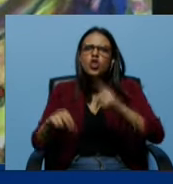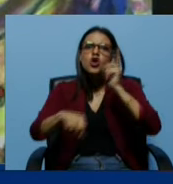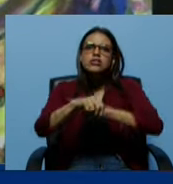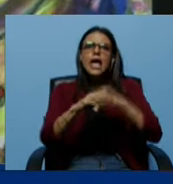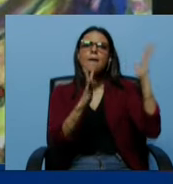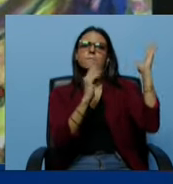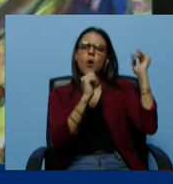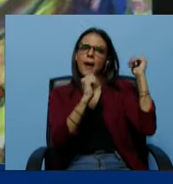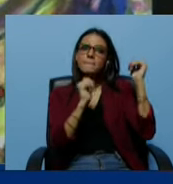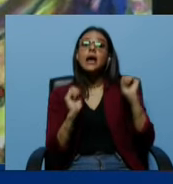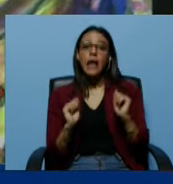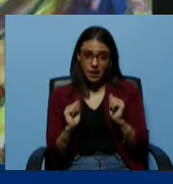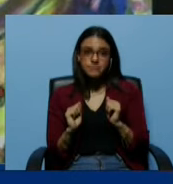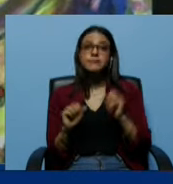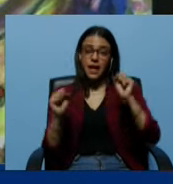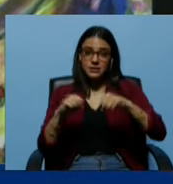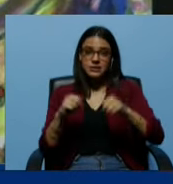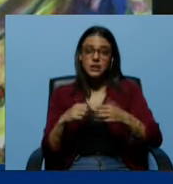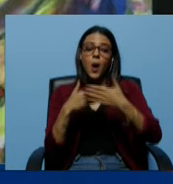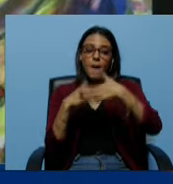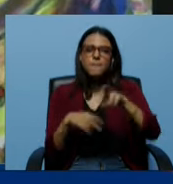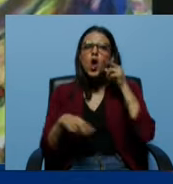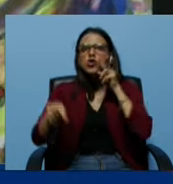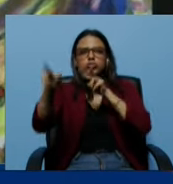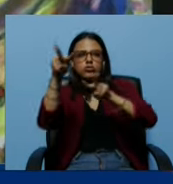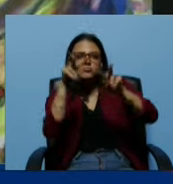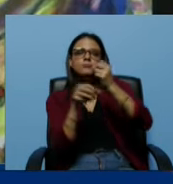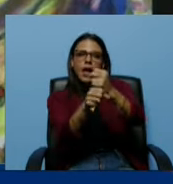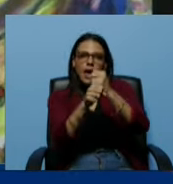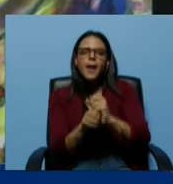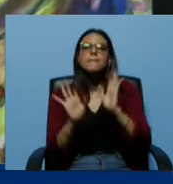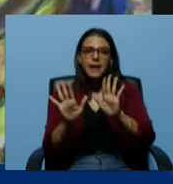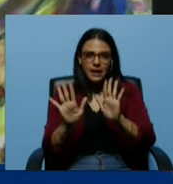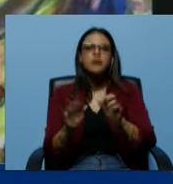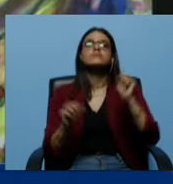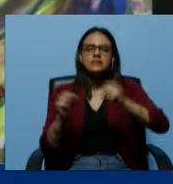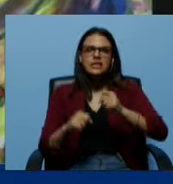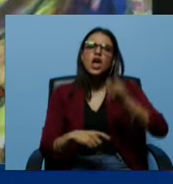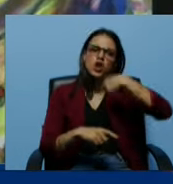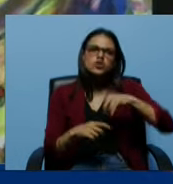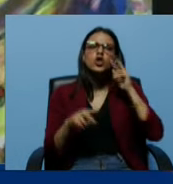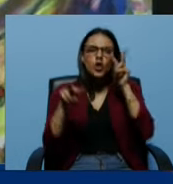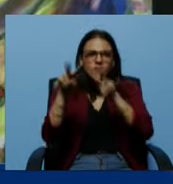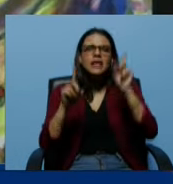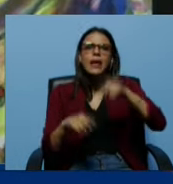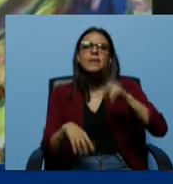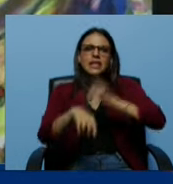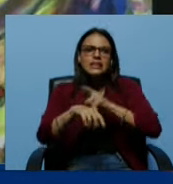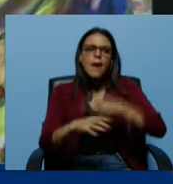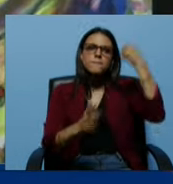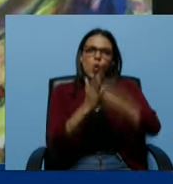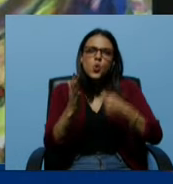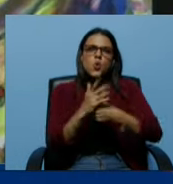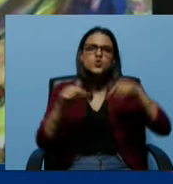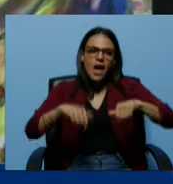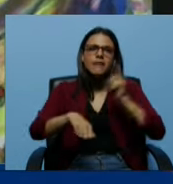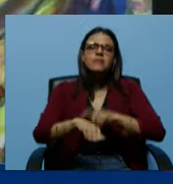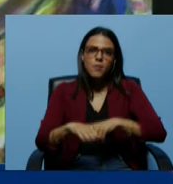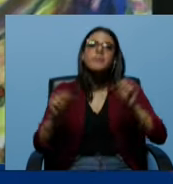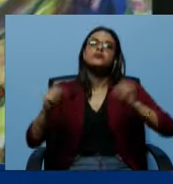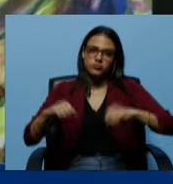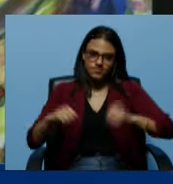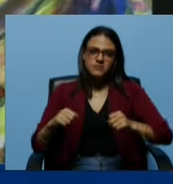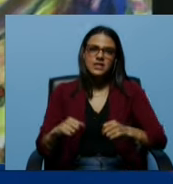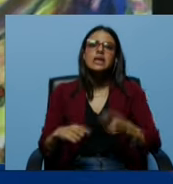esperanza se ven en el horizonte. Tiempos de lucha se ven en el presente. Y como dijera